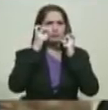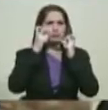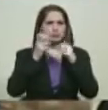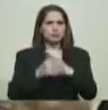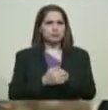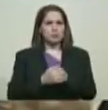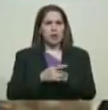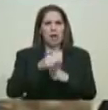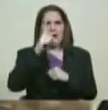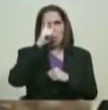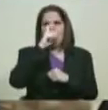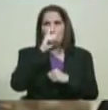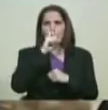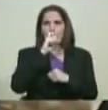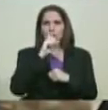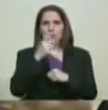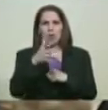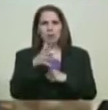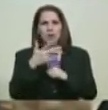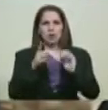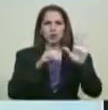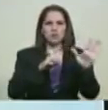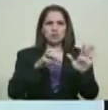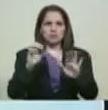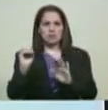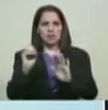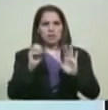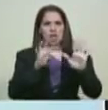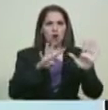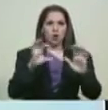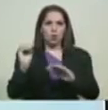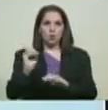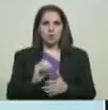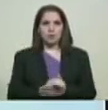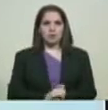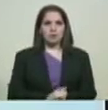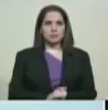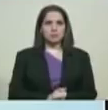entre los años 60, 90, una expresión